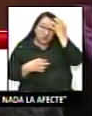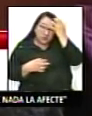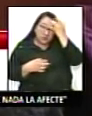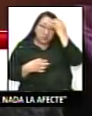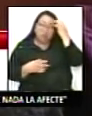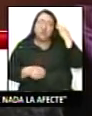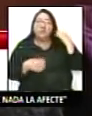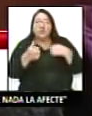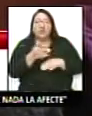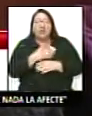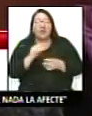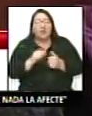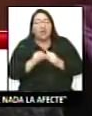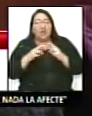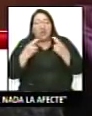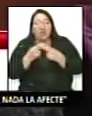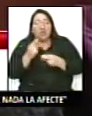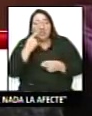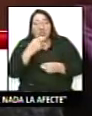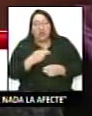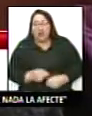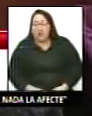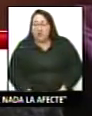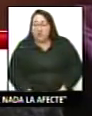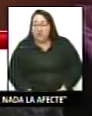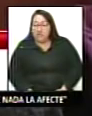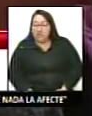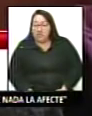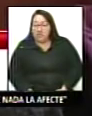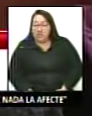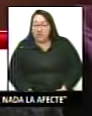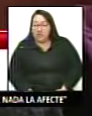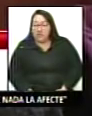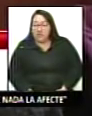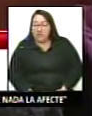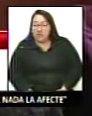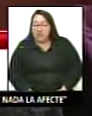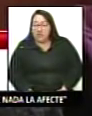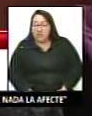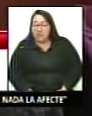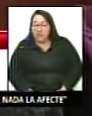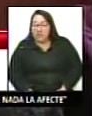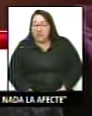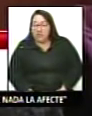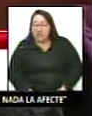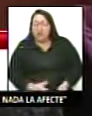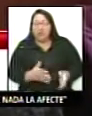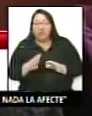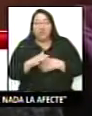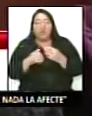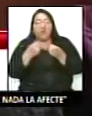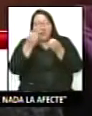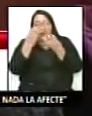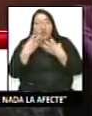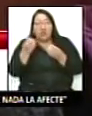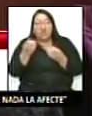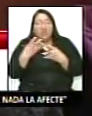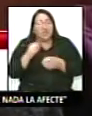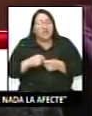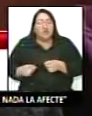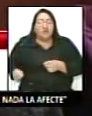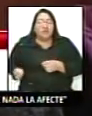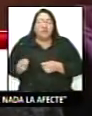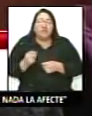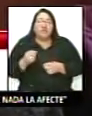principio de justamente este evento el señor Sumura, ¿no? Mucho en la parte de información, y tener información es